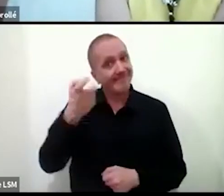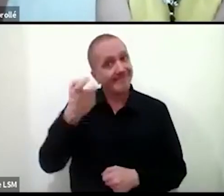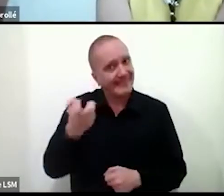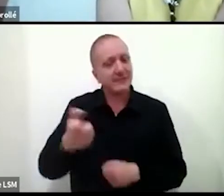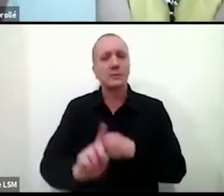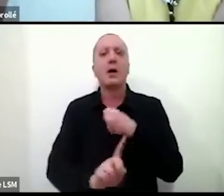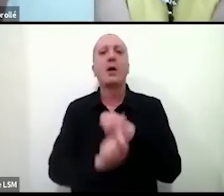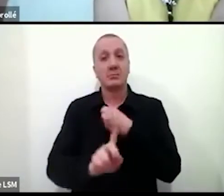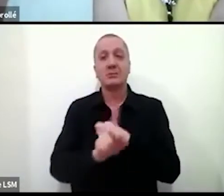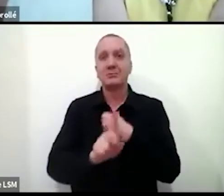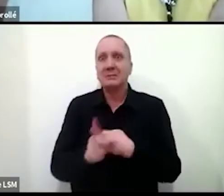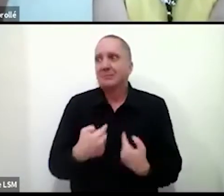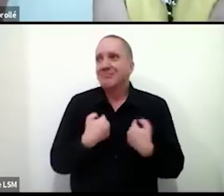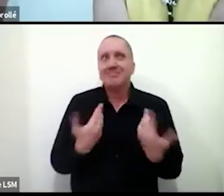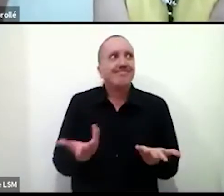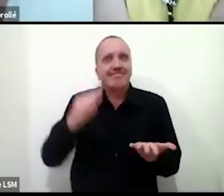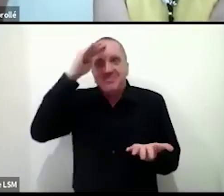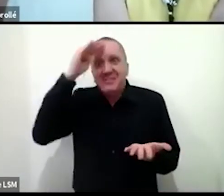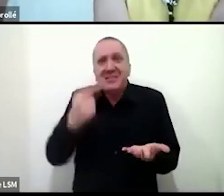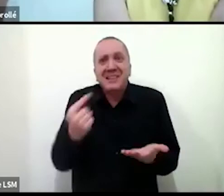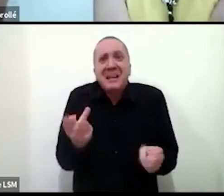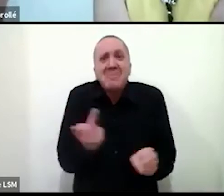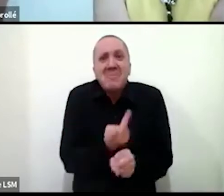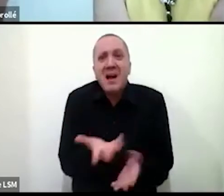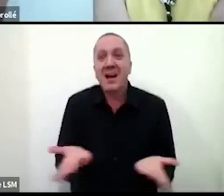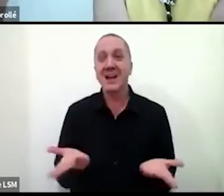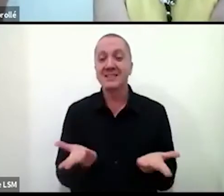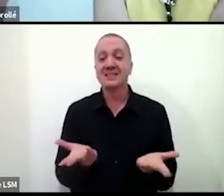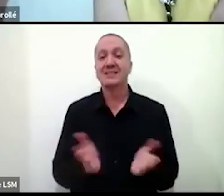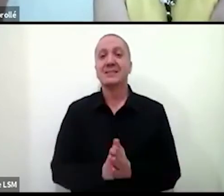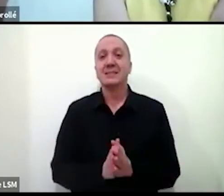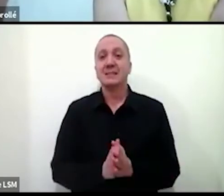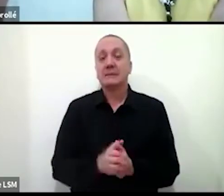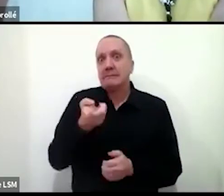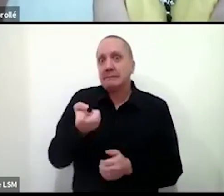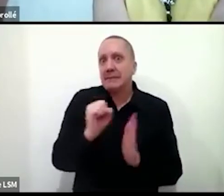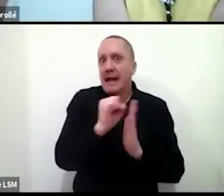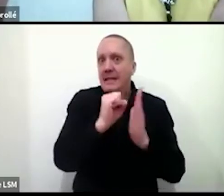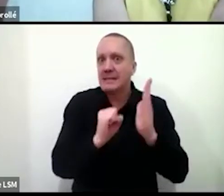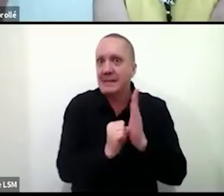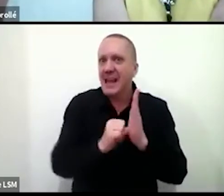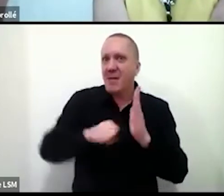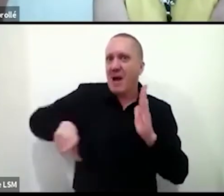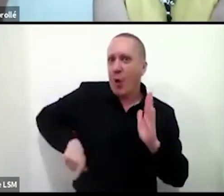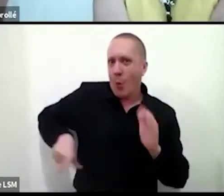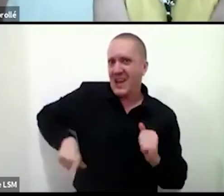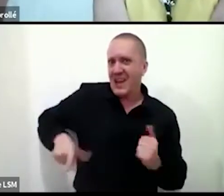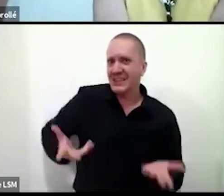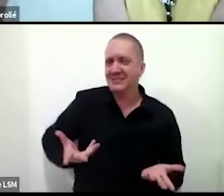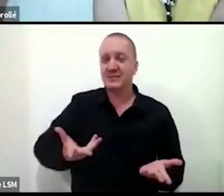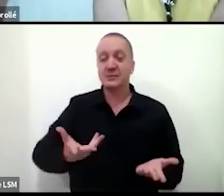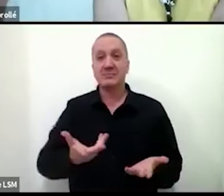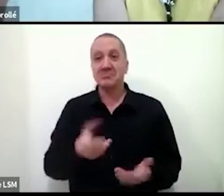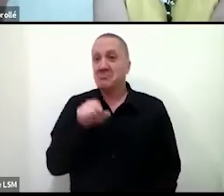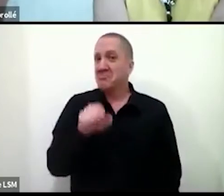seguimos preguntando qué es lo que realmente pasa, qué es lo que realmente pasa con un sistema como este, en el cual aún el Estado